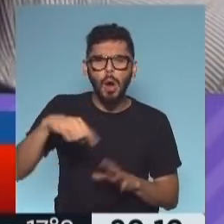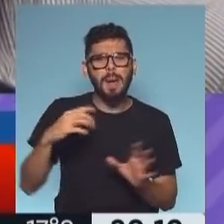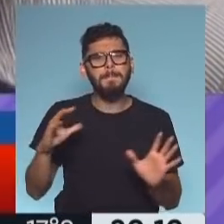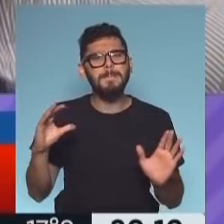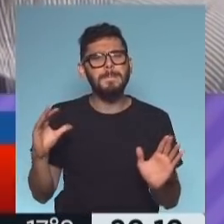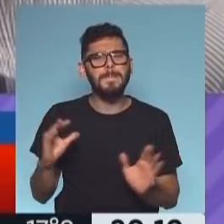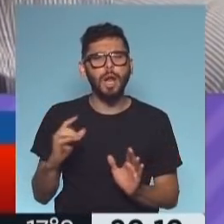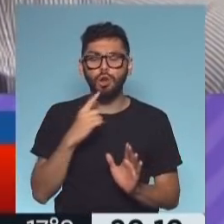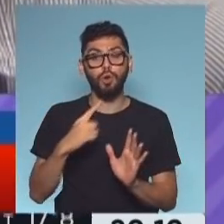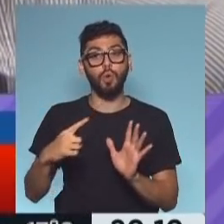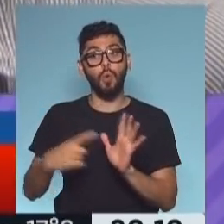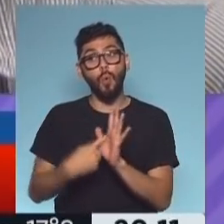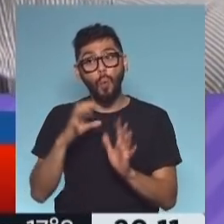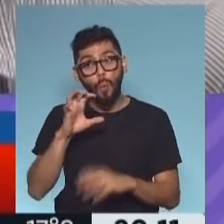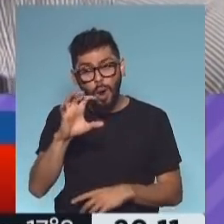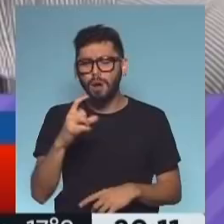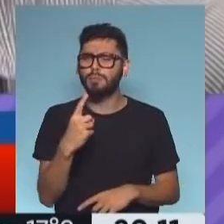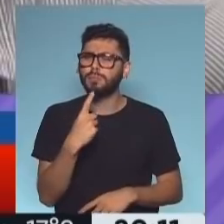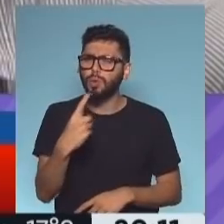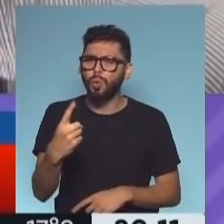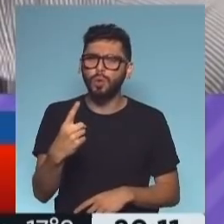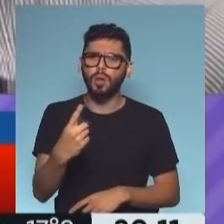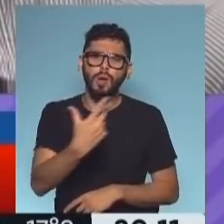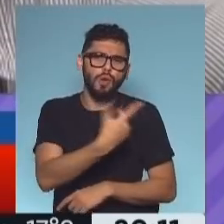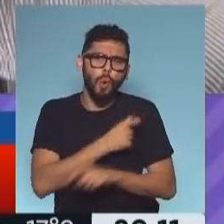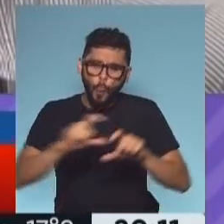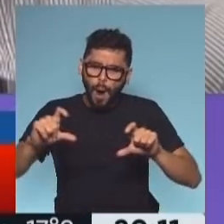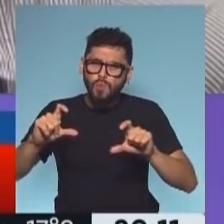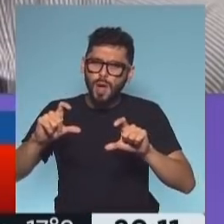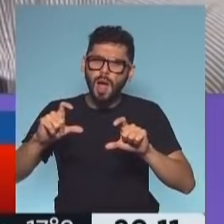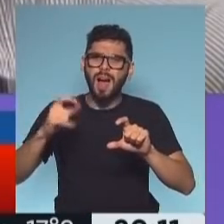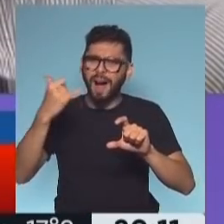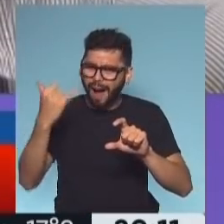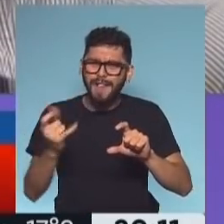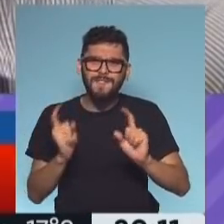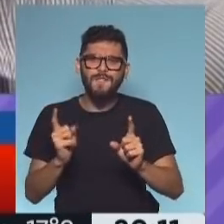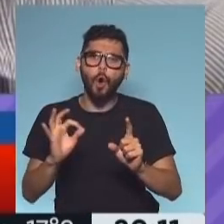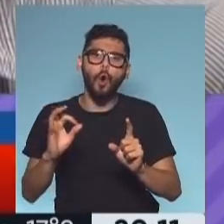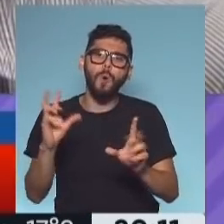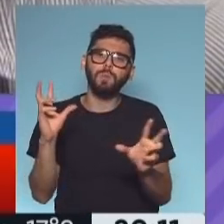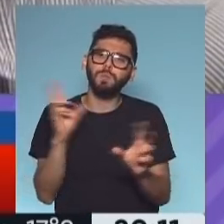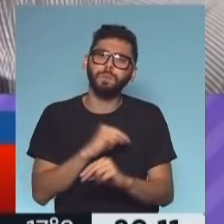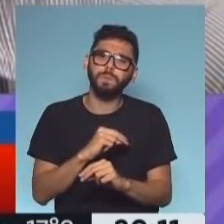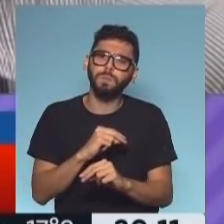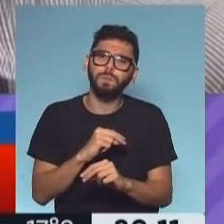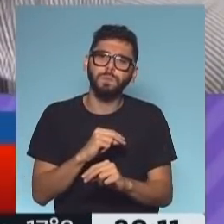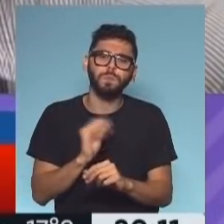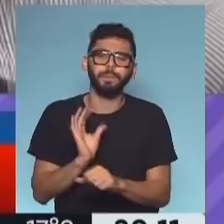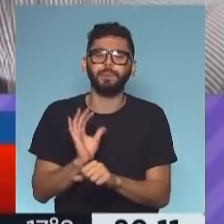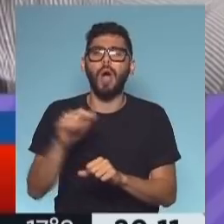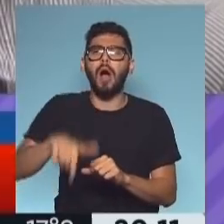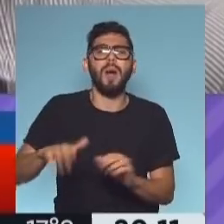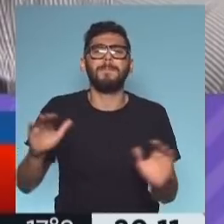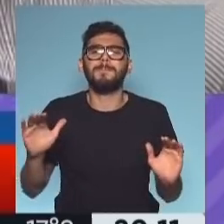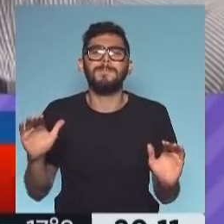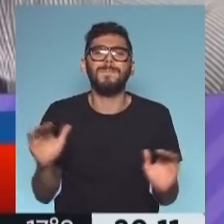¿La provincia de Buenos Aires todavía tiene alta disponibilidad de vacunas para aplicar o este freno en